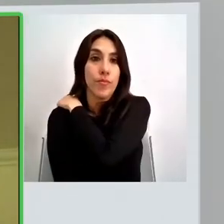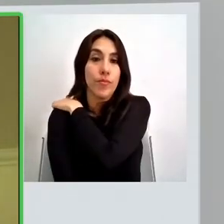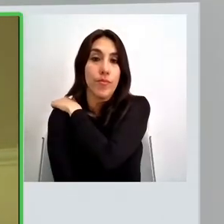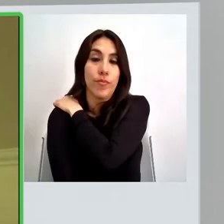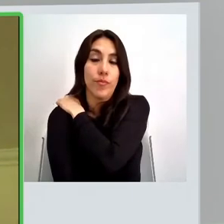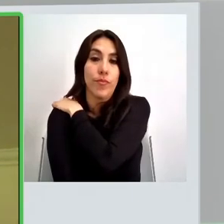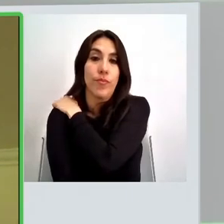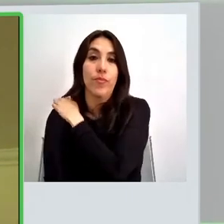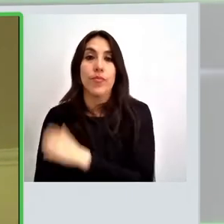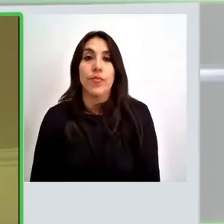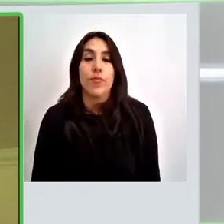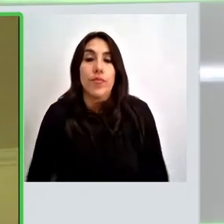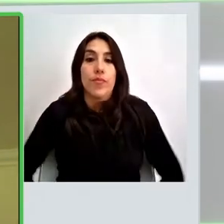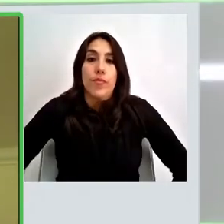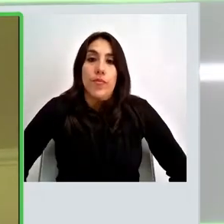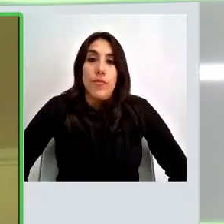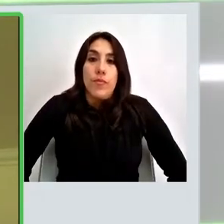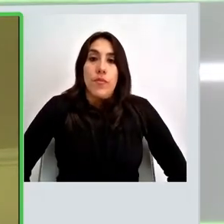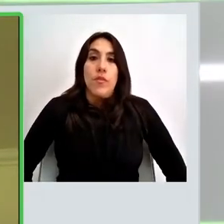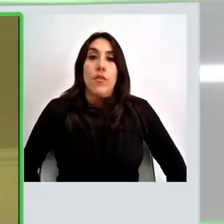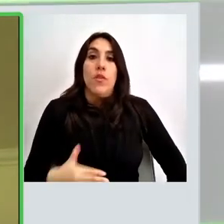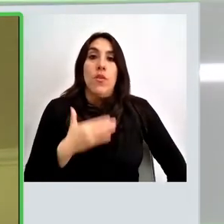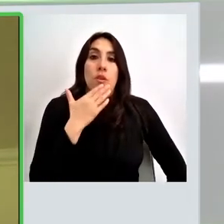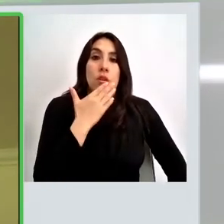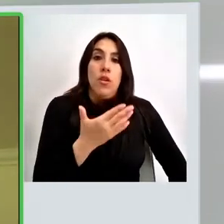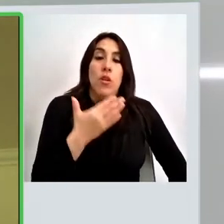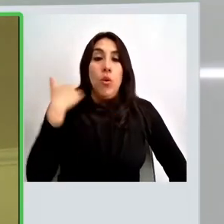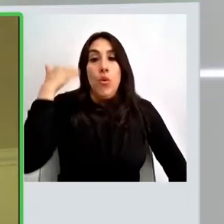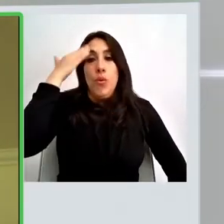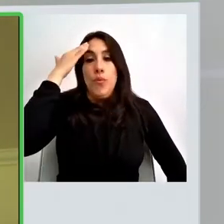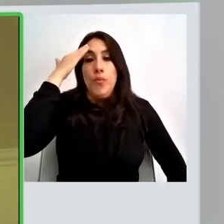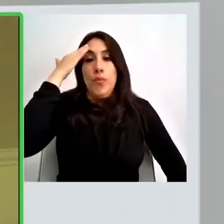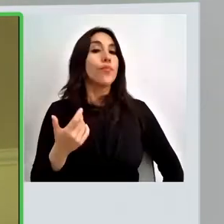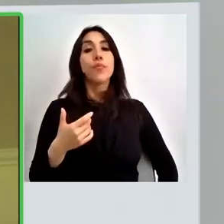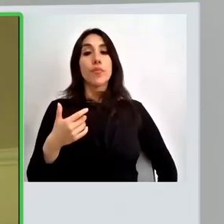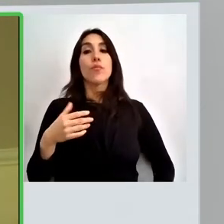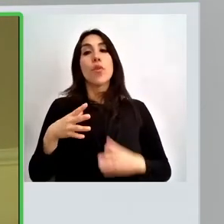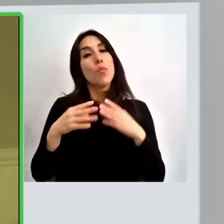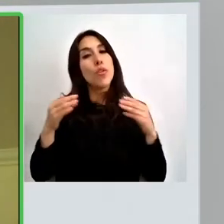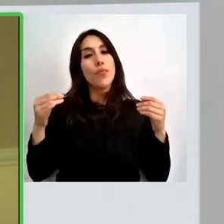no conozco tantos ejemplos de negocios en eeuu